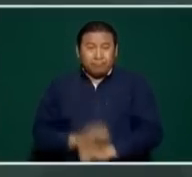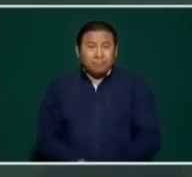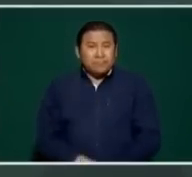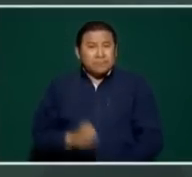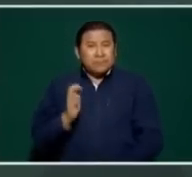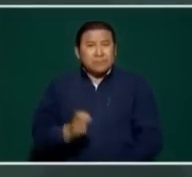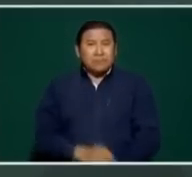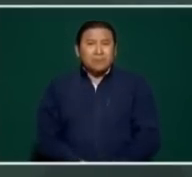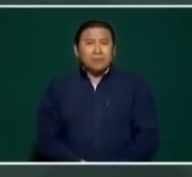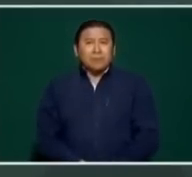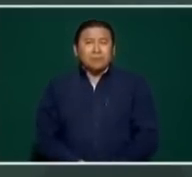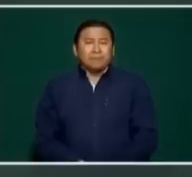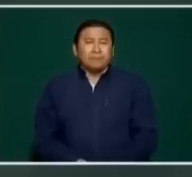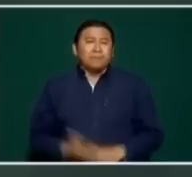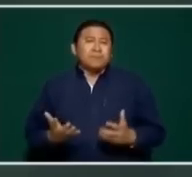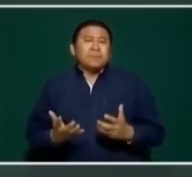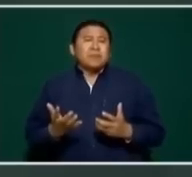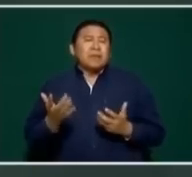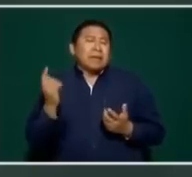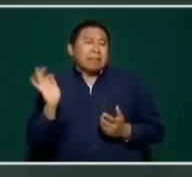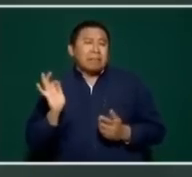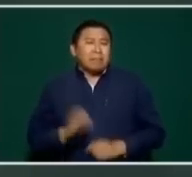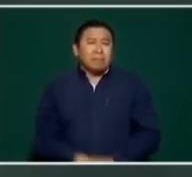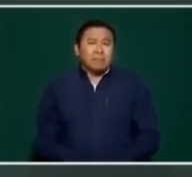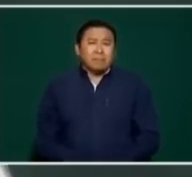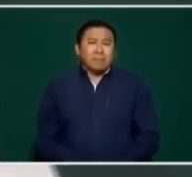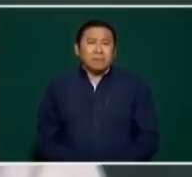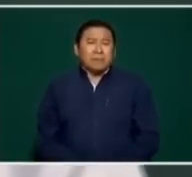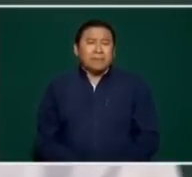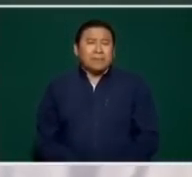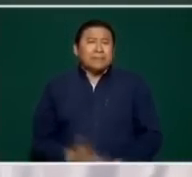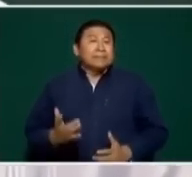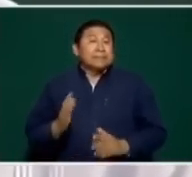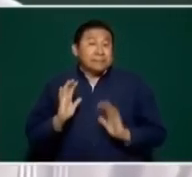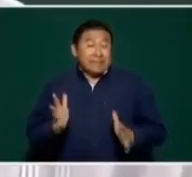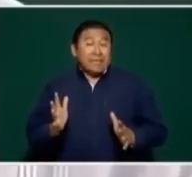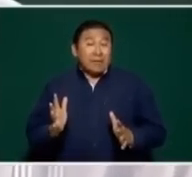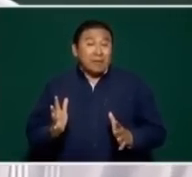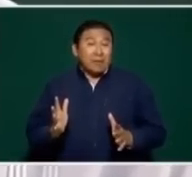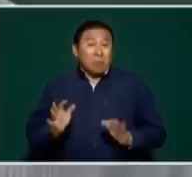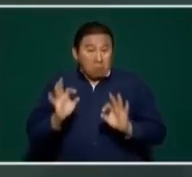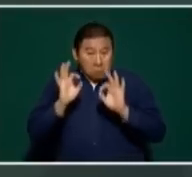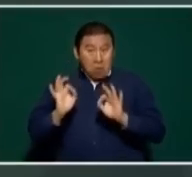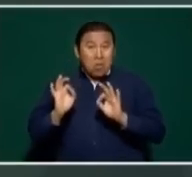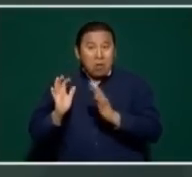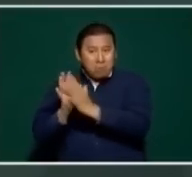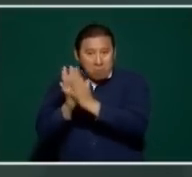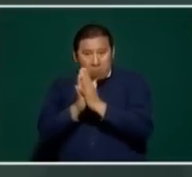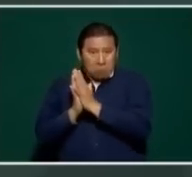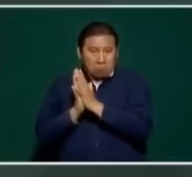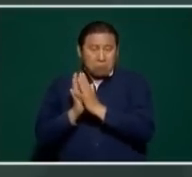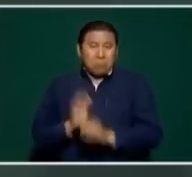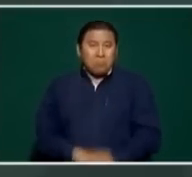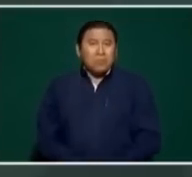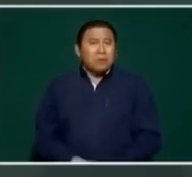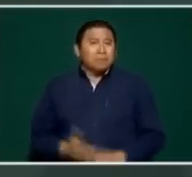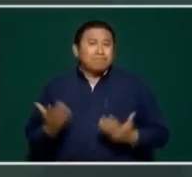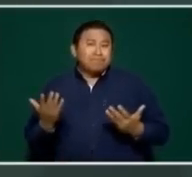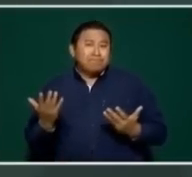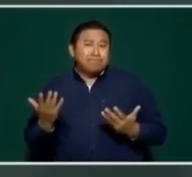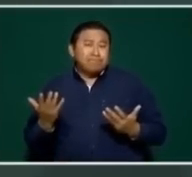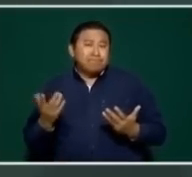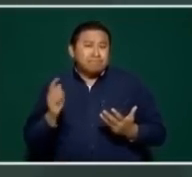por eso, pero qué tal si se logra que haya una auténtica competencia para